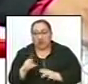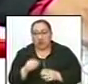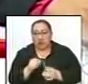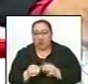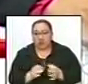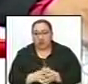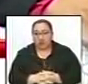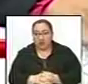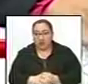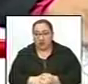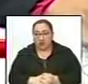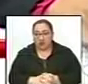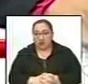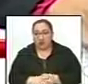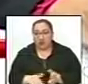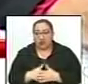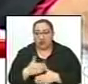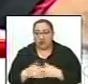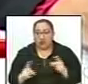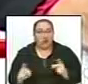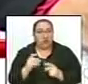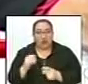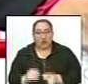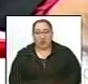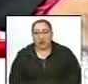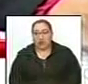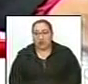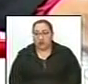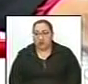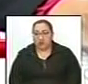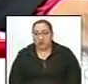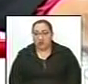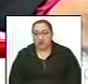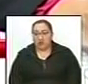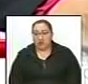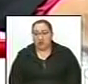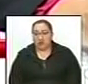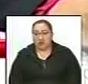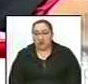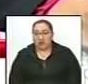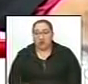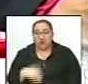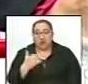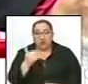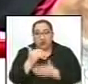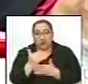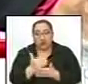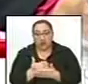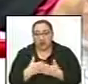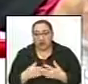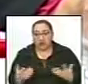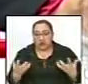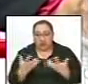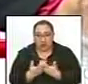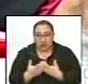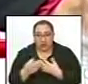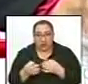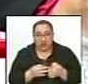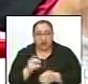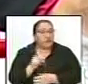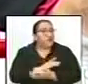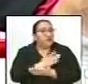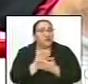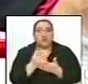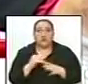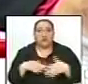hecho una precisión y ha dicho que tal procedimiento no existe. Posteriormente, los argumentos han mutado y han dicho que